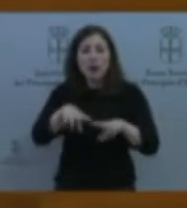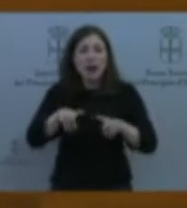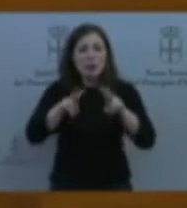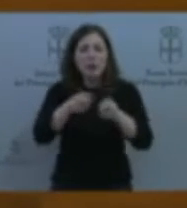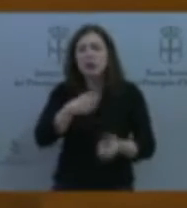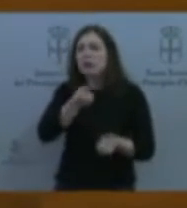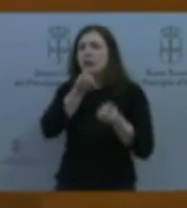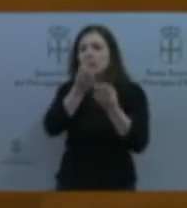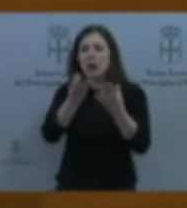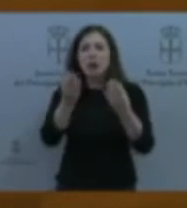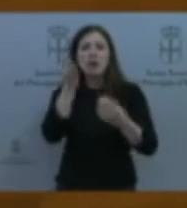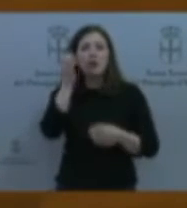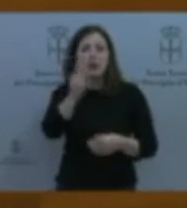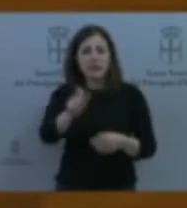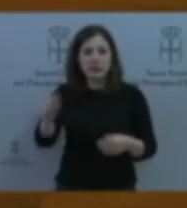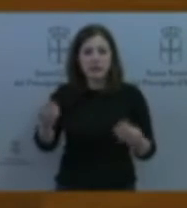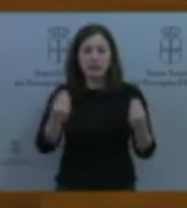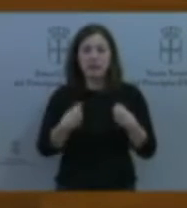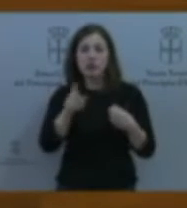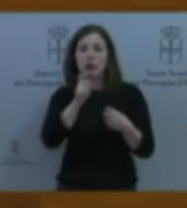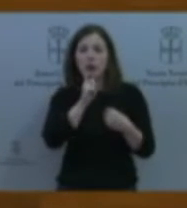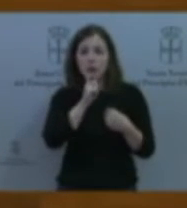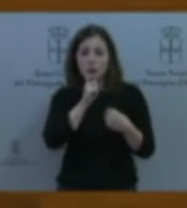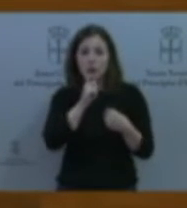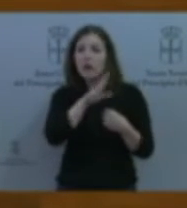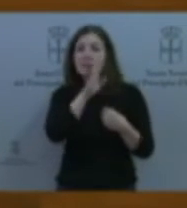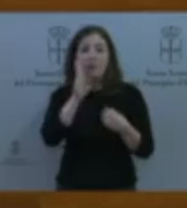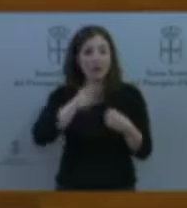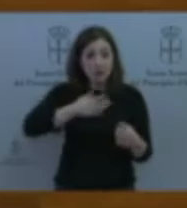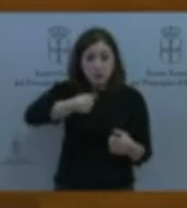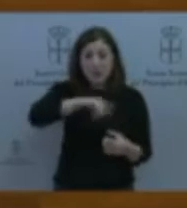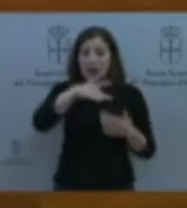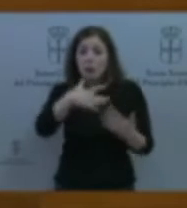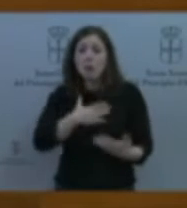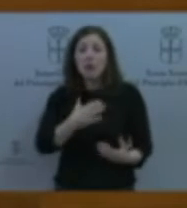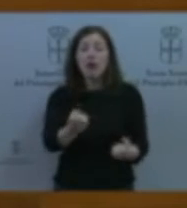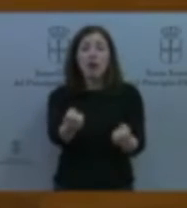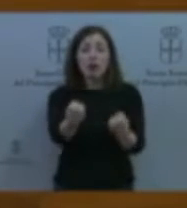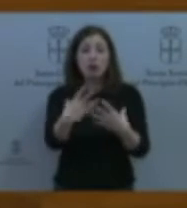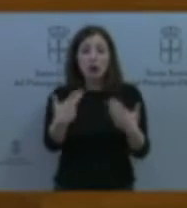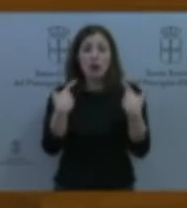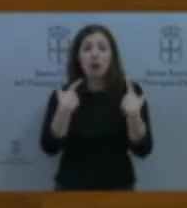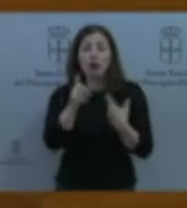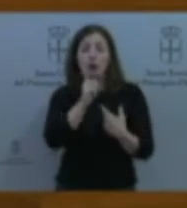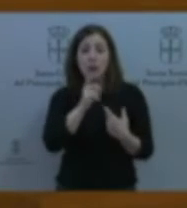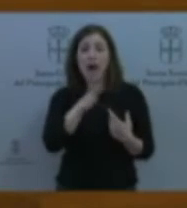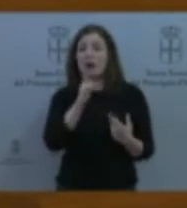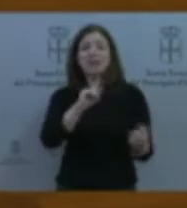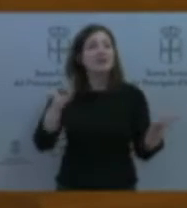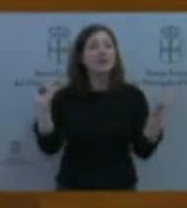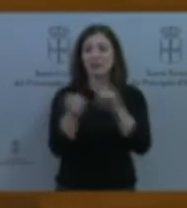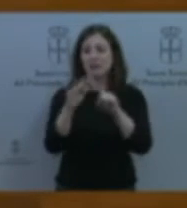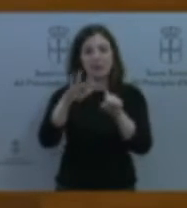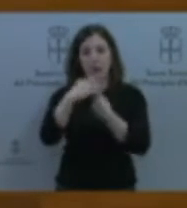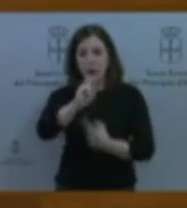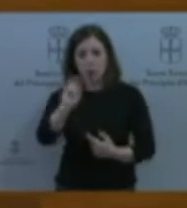madres, que a día de hoy nos pueden relatar qué era lo que sufrían, hemos pasado a otra situación que para nada es la situación que queremos, una